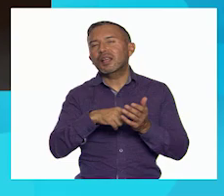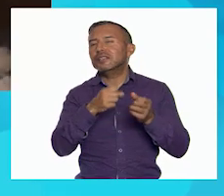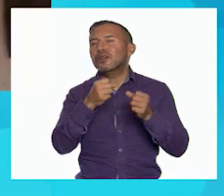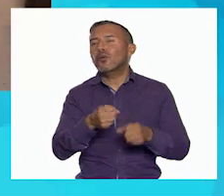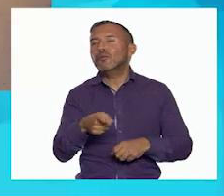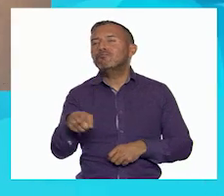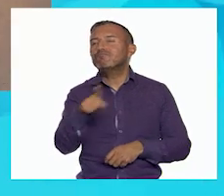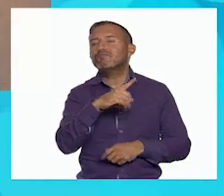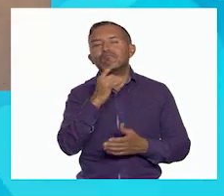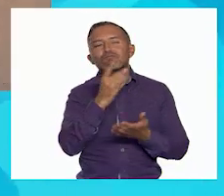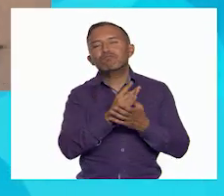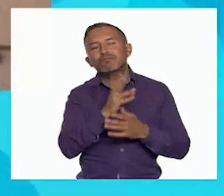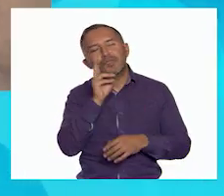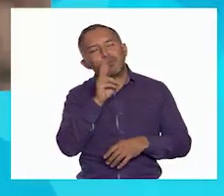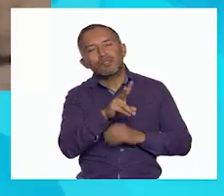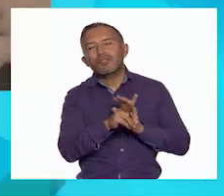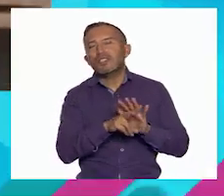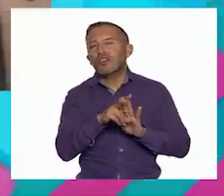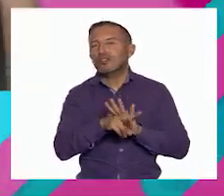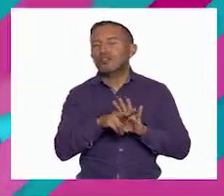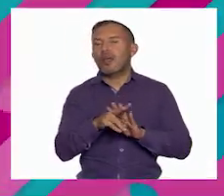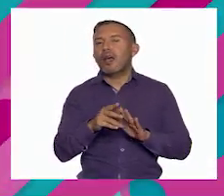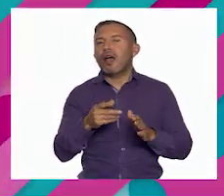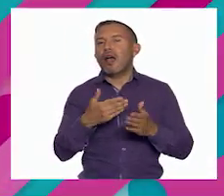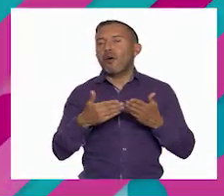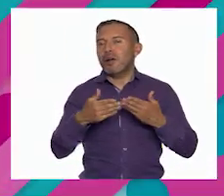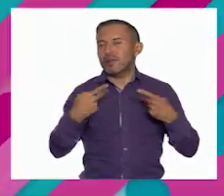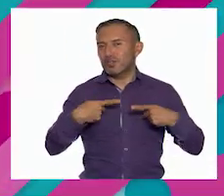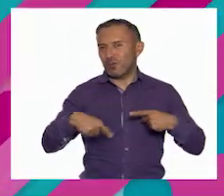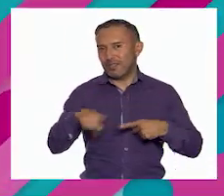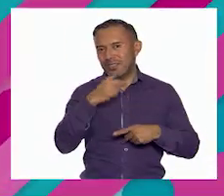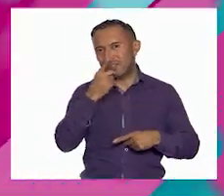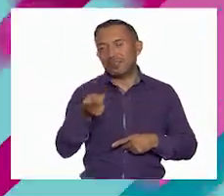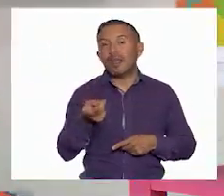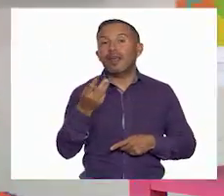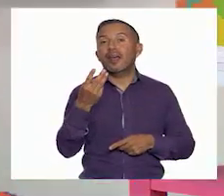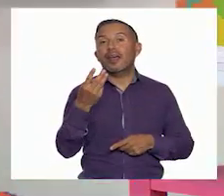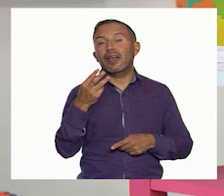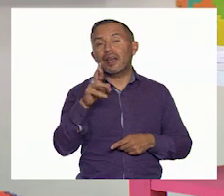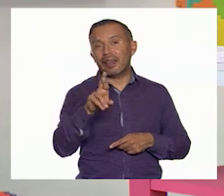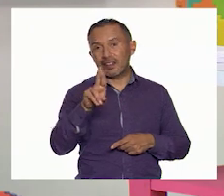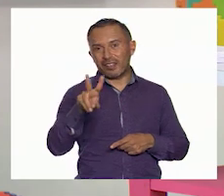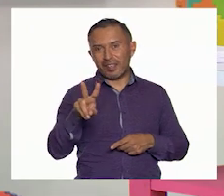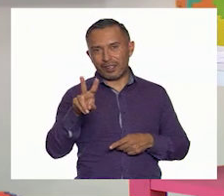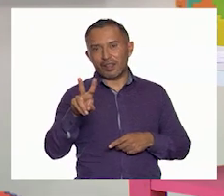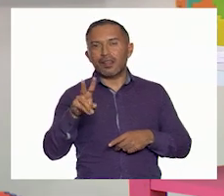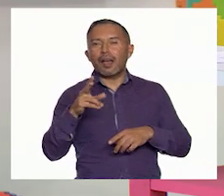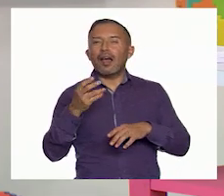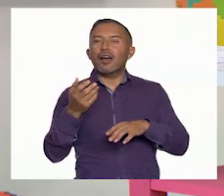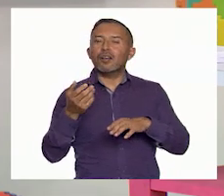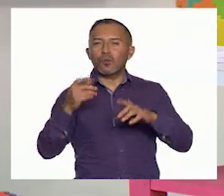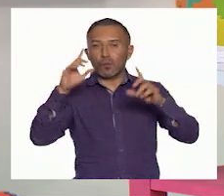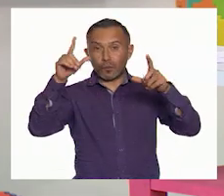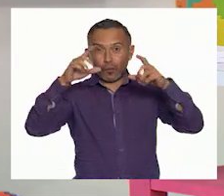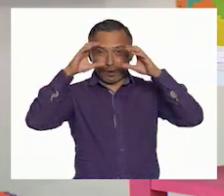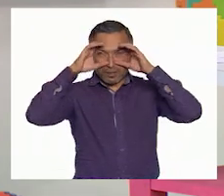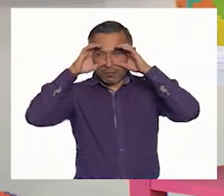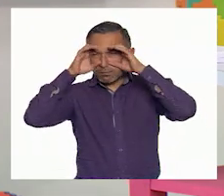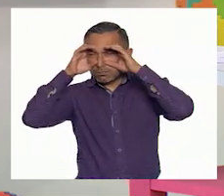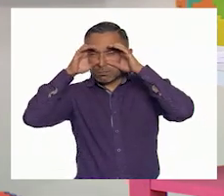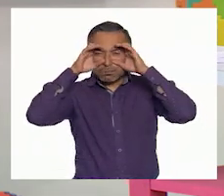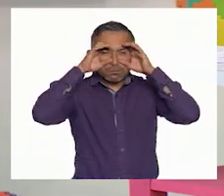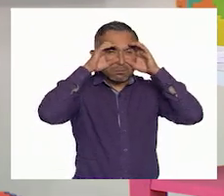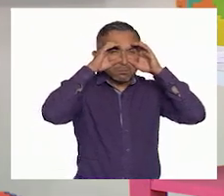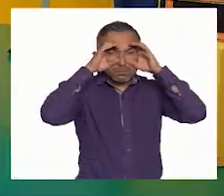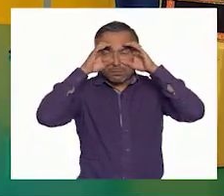algunas personas que ahora usan algo que le llaman realidad virtual, en donde se colocan unos lentes y empiezan a caminar como si estuvieran